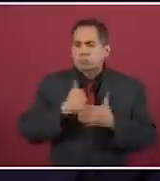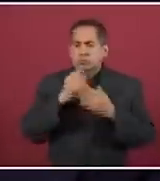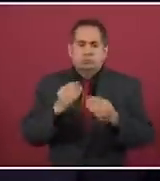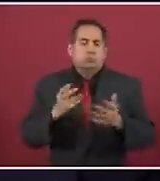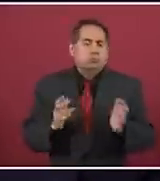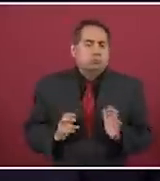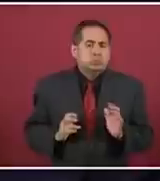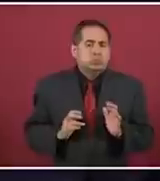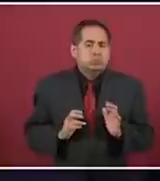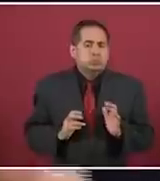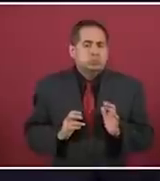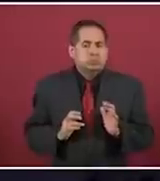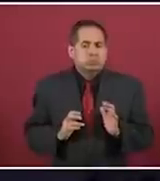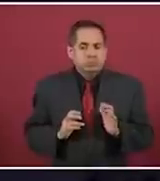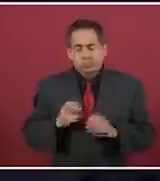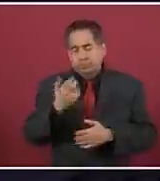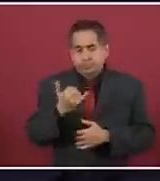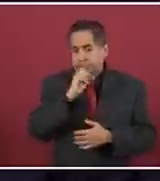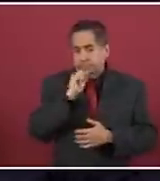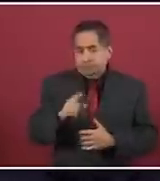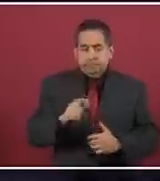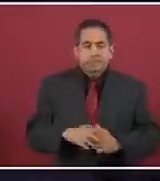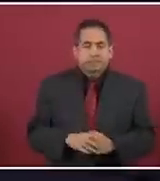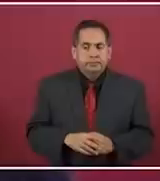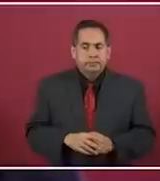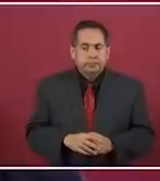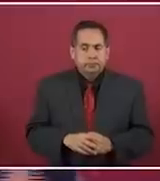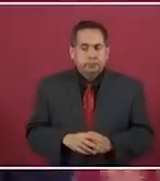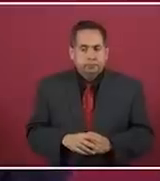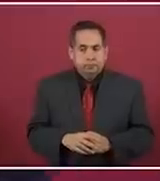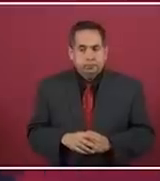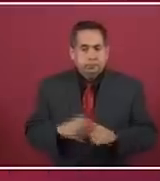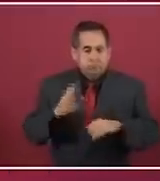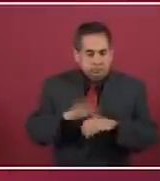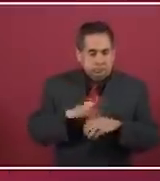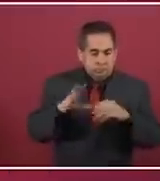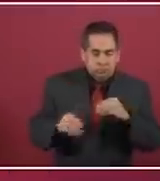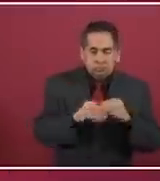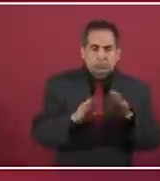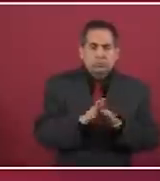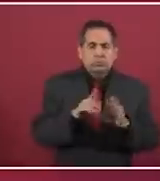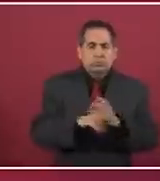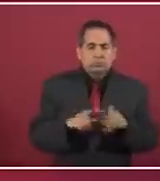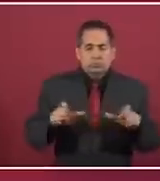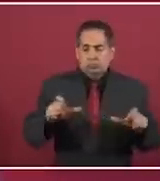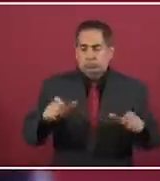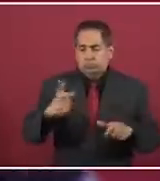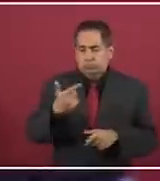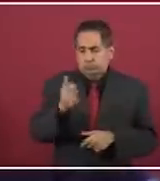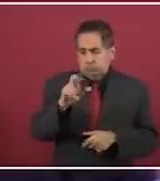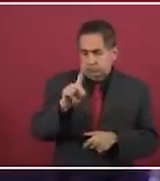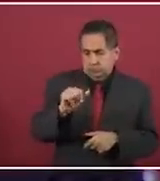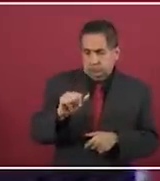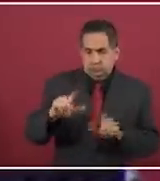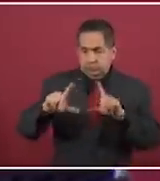mucho. Y lo complementario va a ser la Guardia, porque